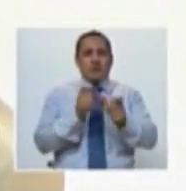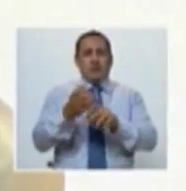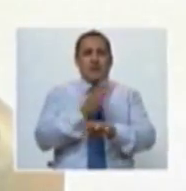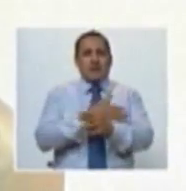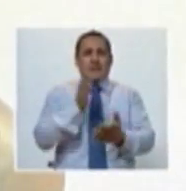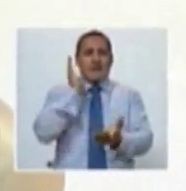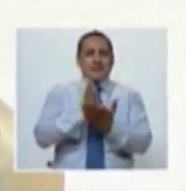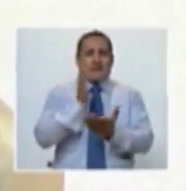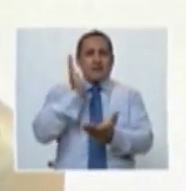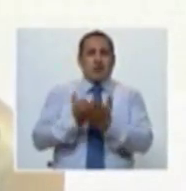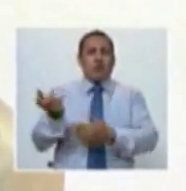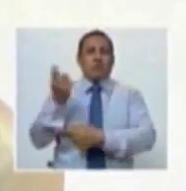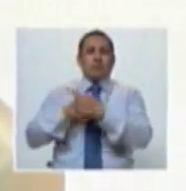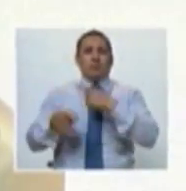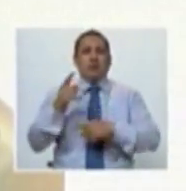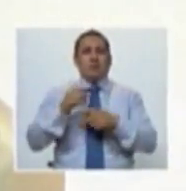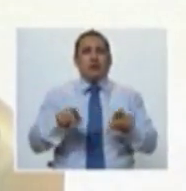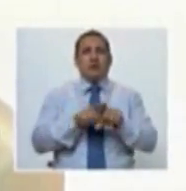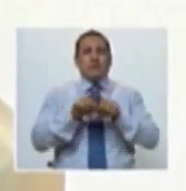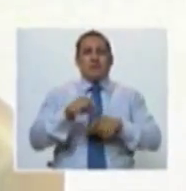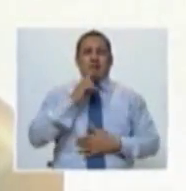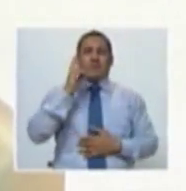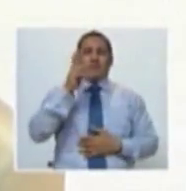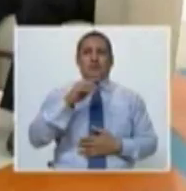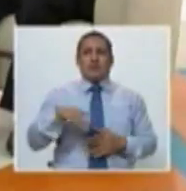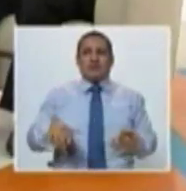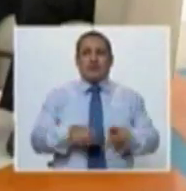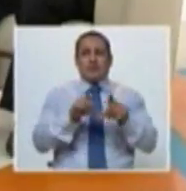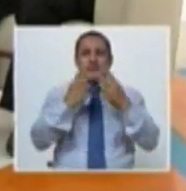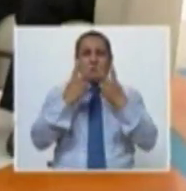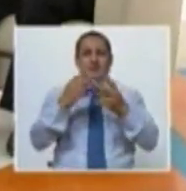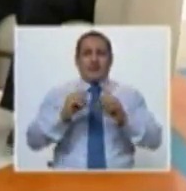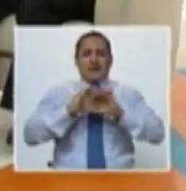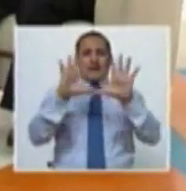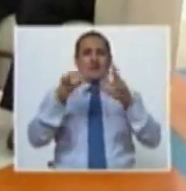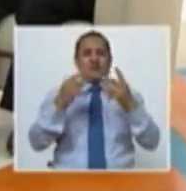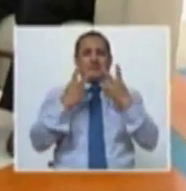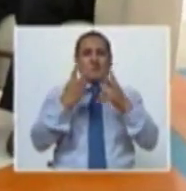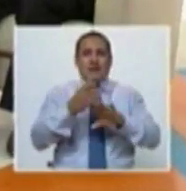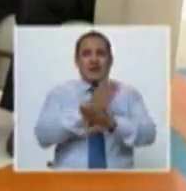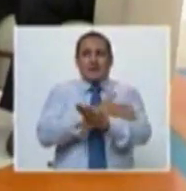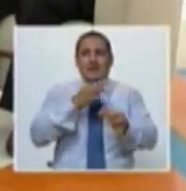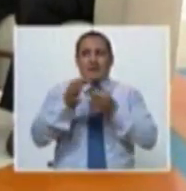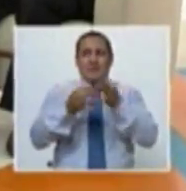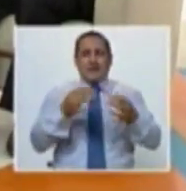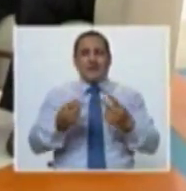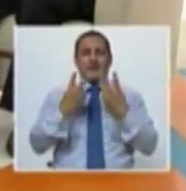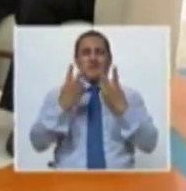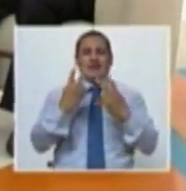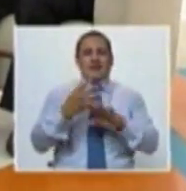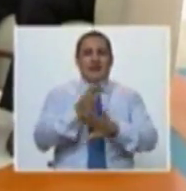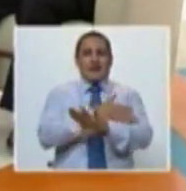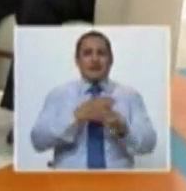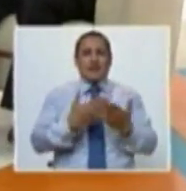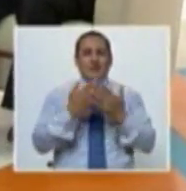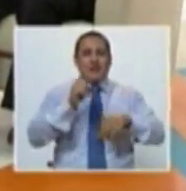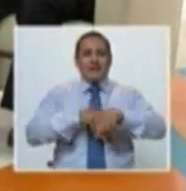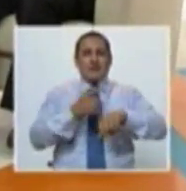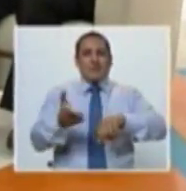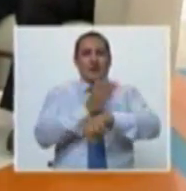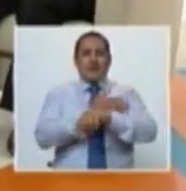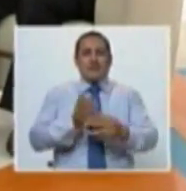estos delitos vuelvan a ejercer docencia. Ahora bien, eso queda claro, aquel que ha sido condenado, no importa que ya el plazo de la condena